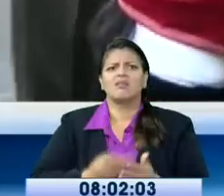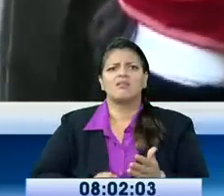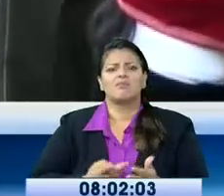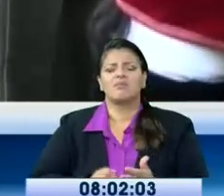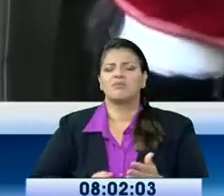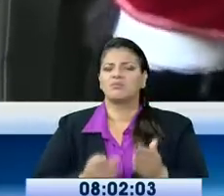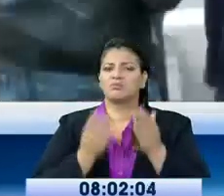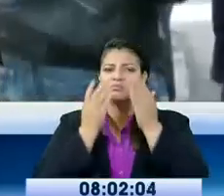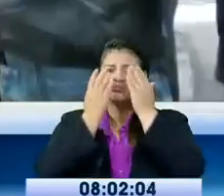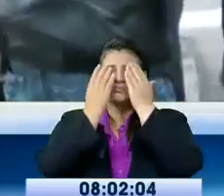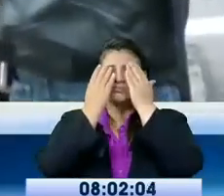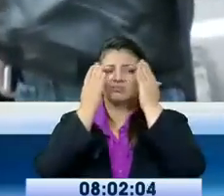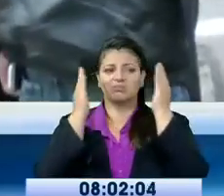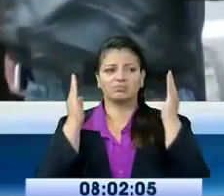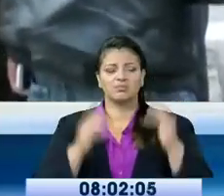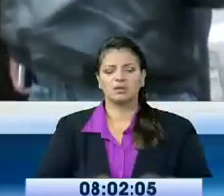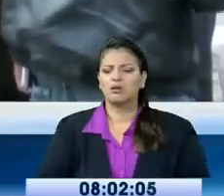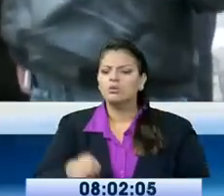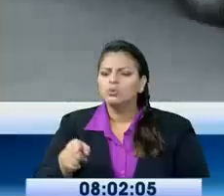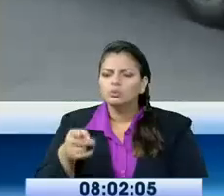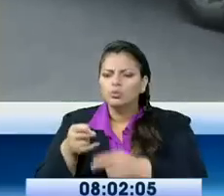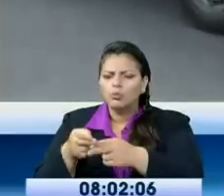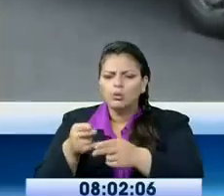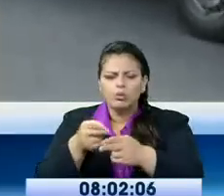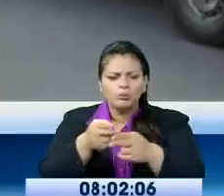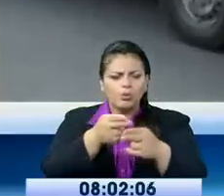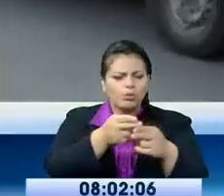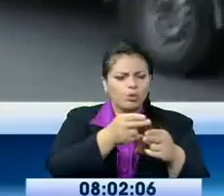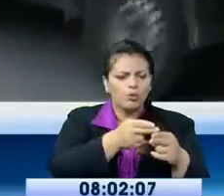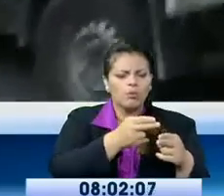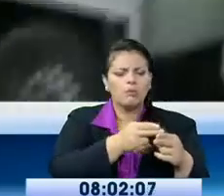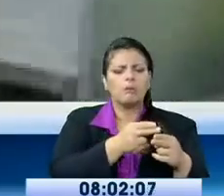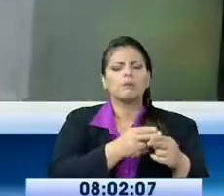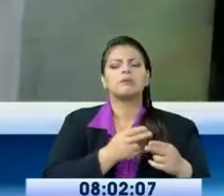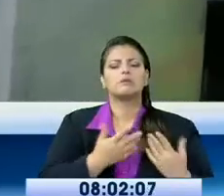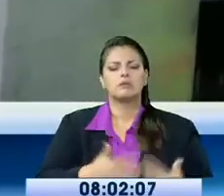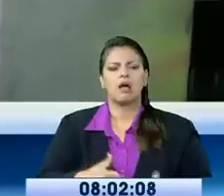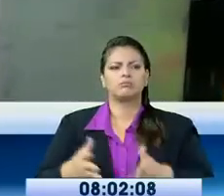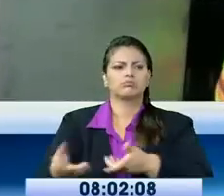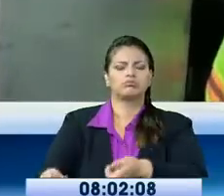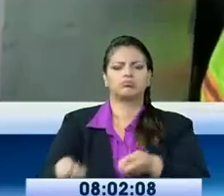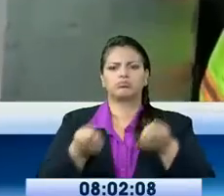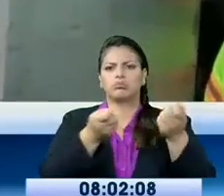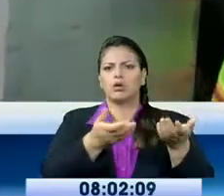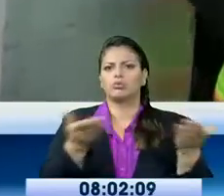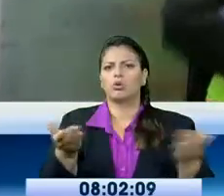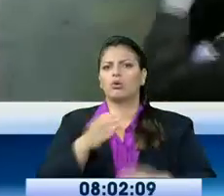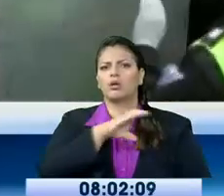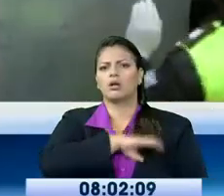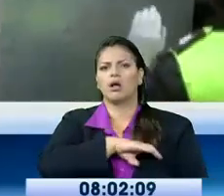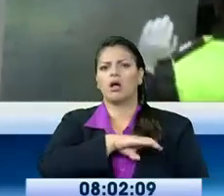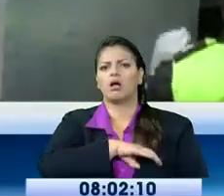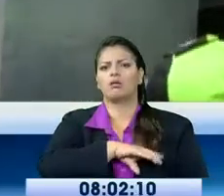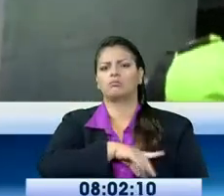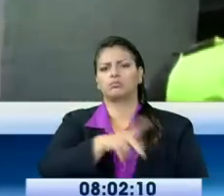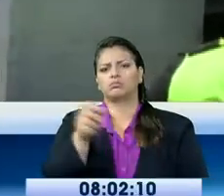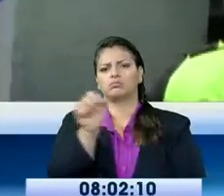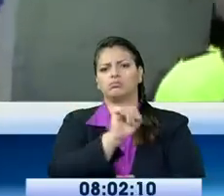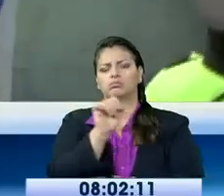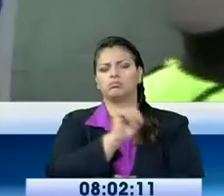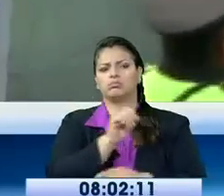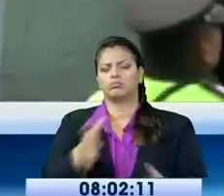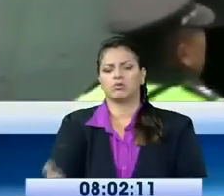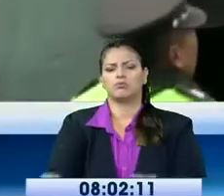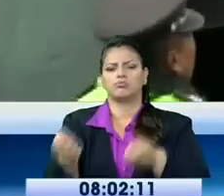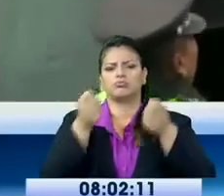cuerpos eran identificados uno a uno para ser embarcados en el carro de medicina legal, donde dieron su último viaje hacia